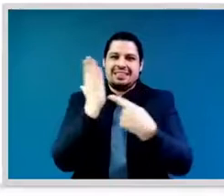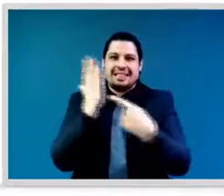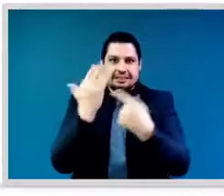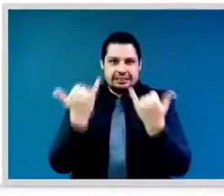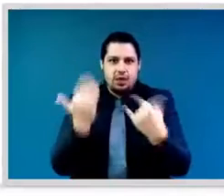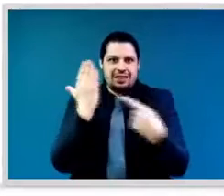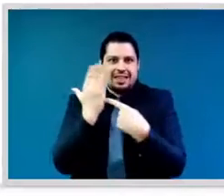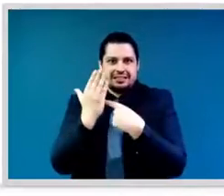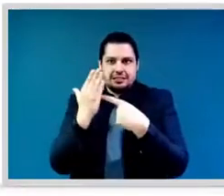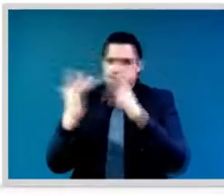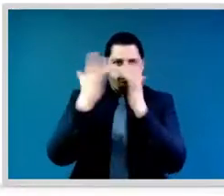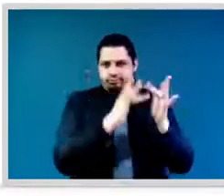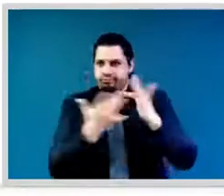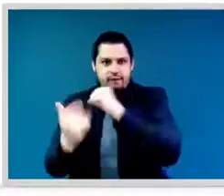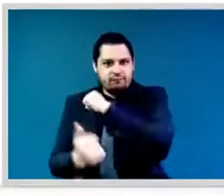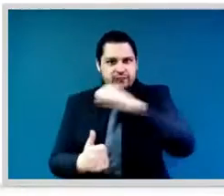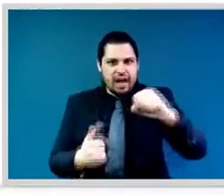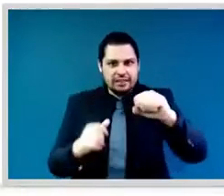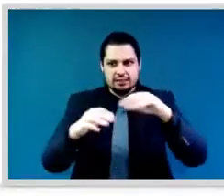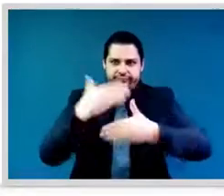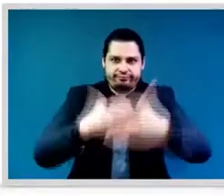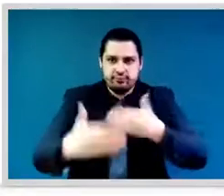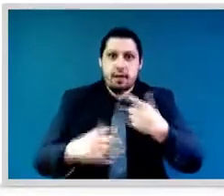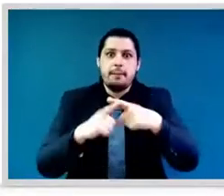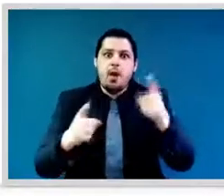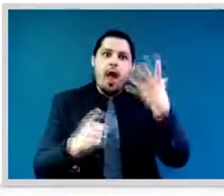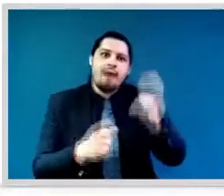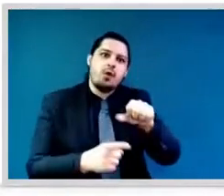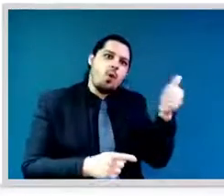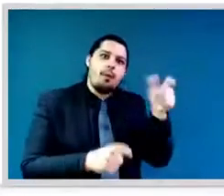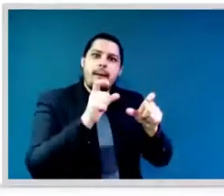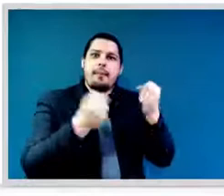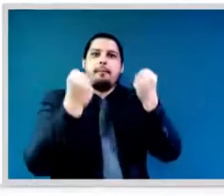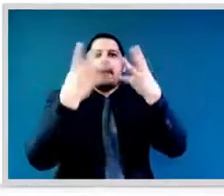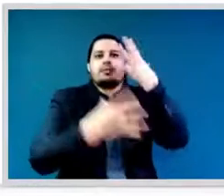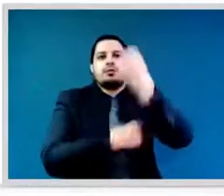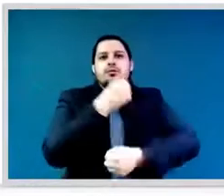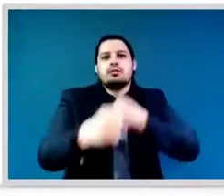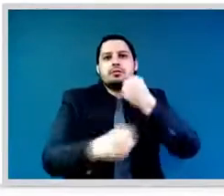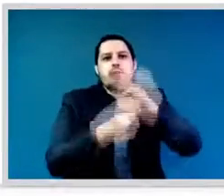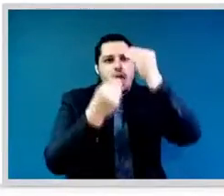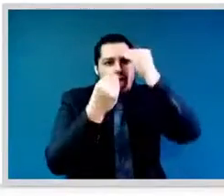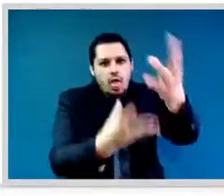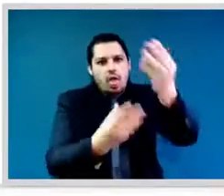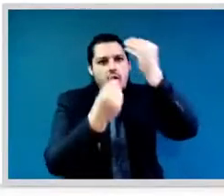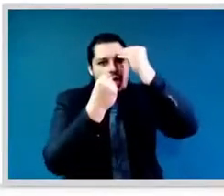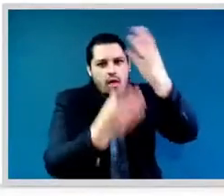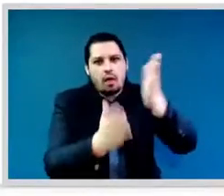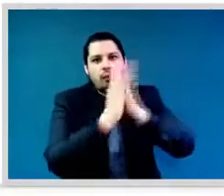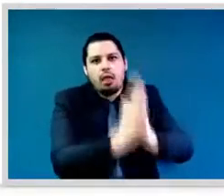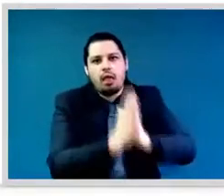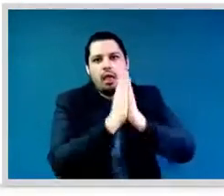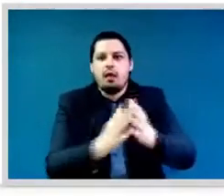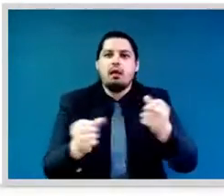transitando en nuestro rol de esa apertura a mujeres líderes, debemos también